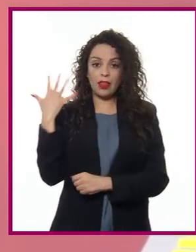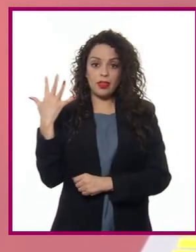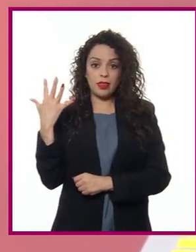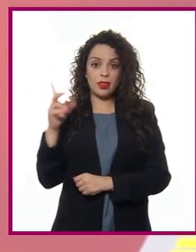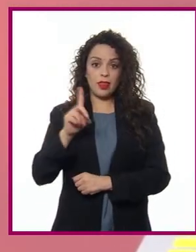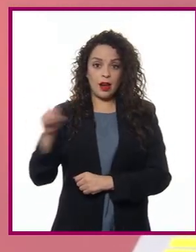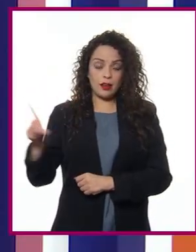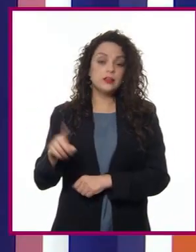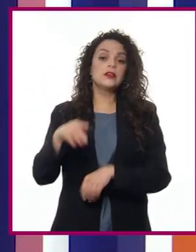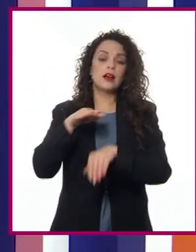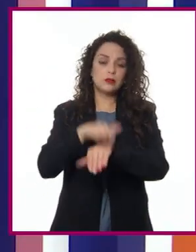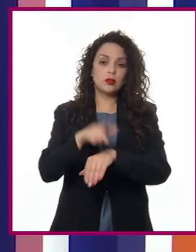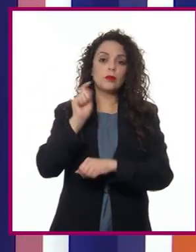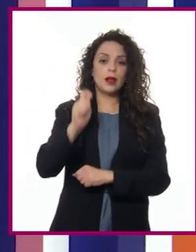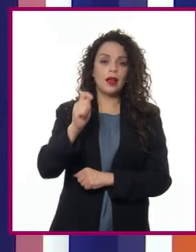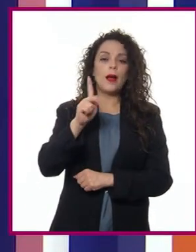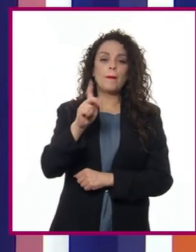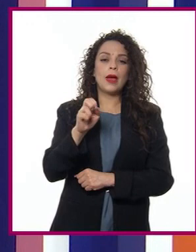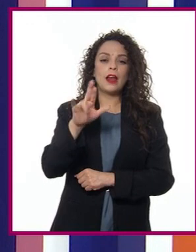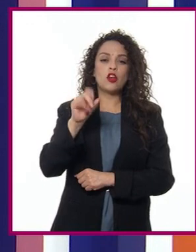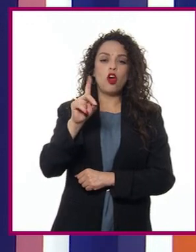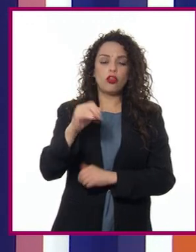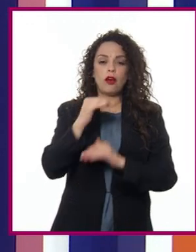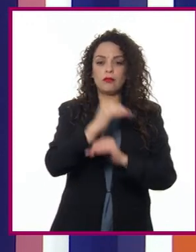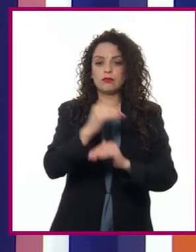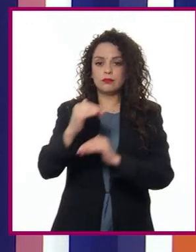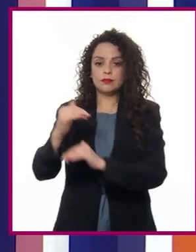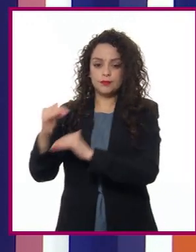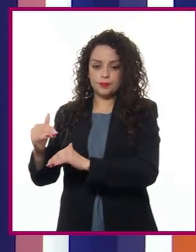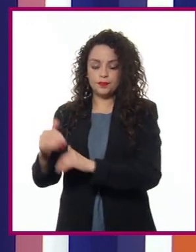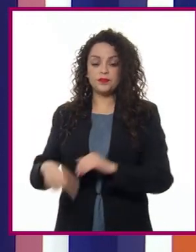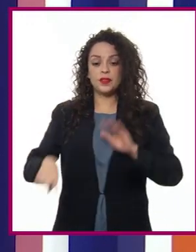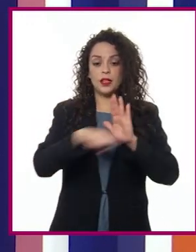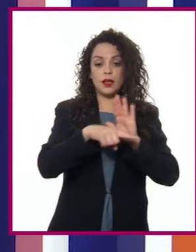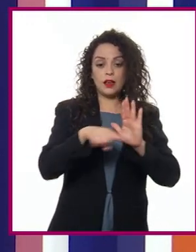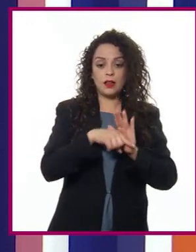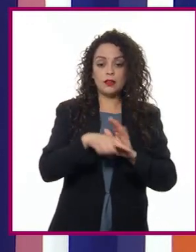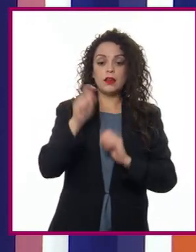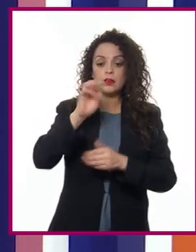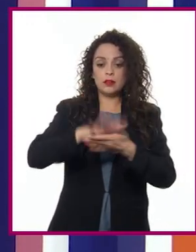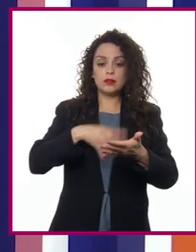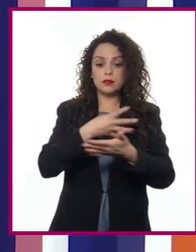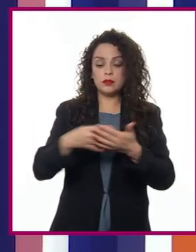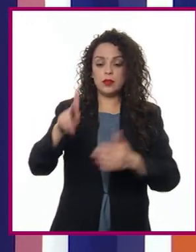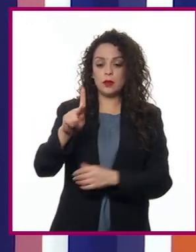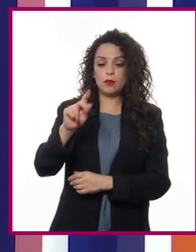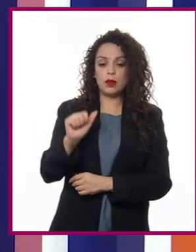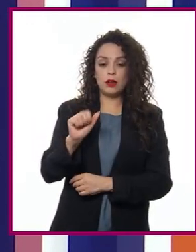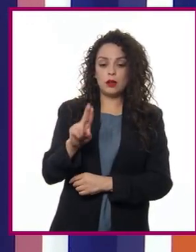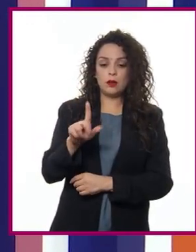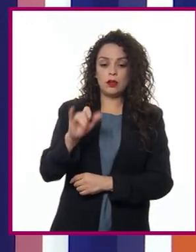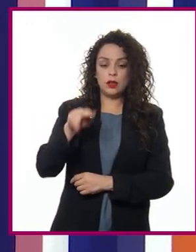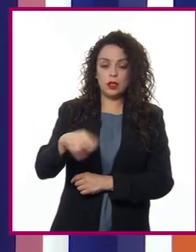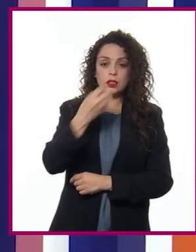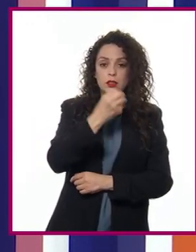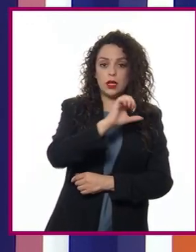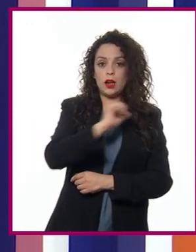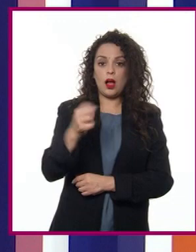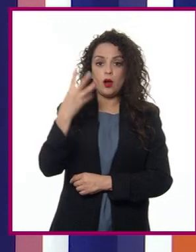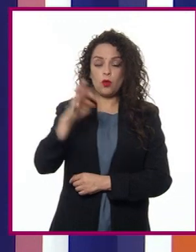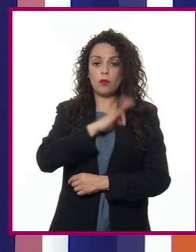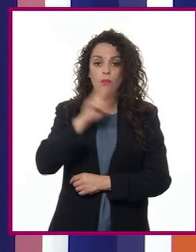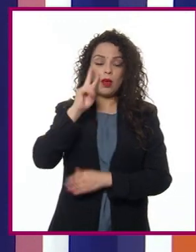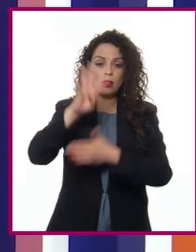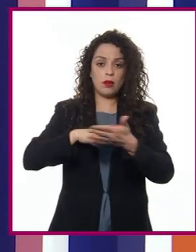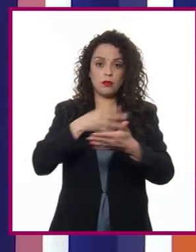los periodos. La electronegatividad que utiliza la escala Pauling de 0 a 4, en la tabla periódica podemos observar